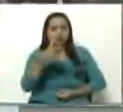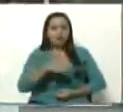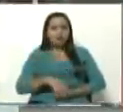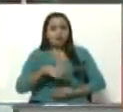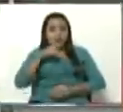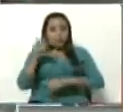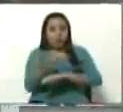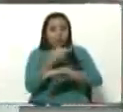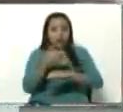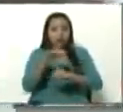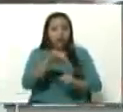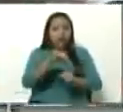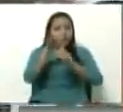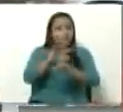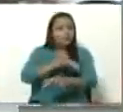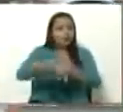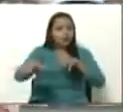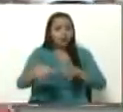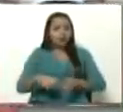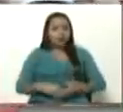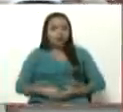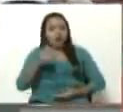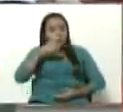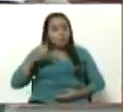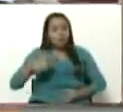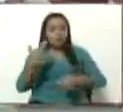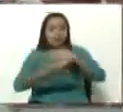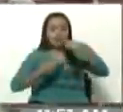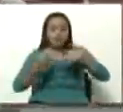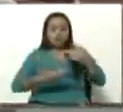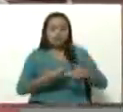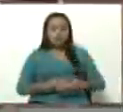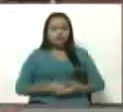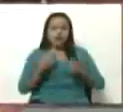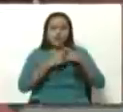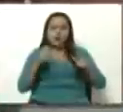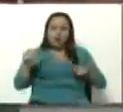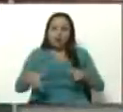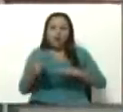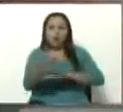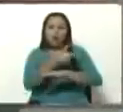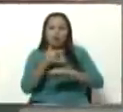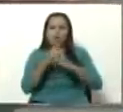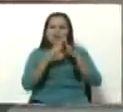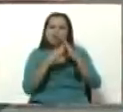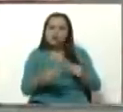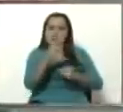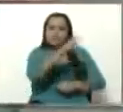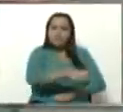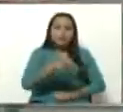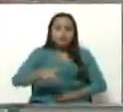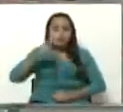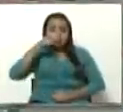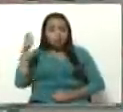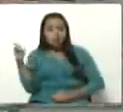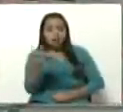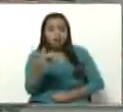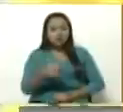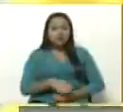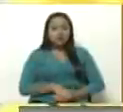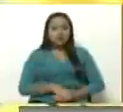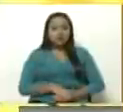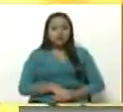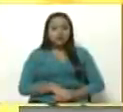salí electo por la mayoría de este pueblo revolucionario, pero hoy soy el gobernador de todos los guariqueños y guariqueñas. Así como